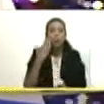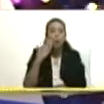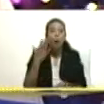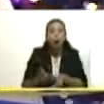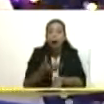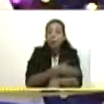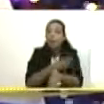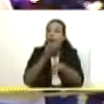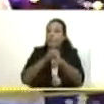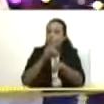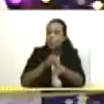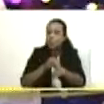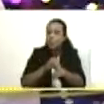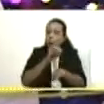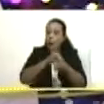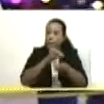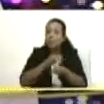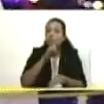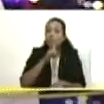anunciar.